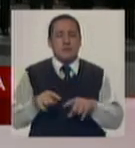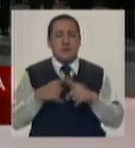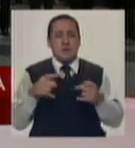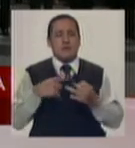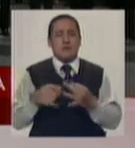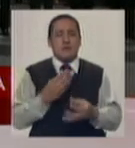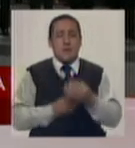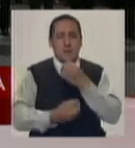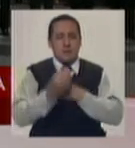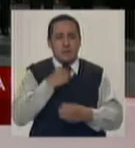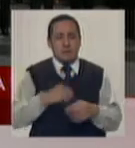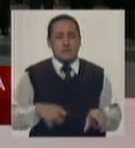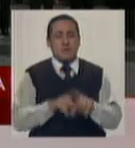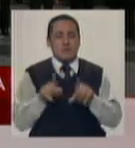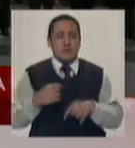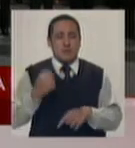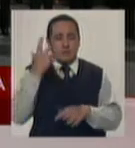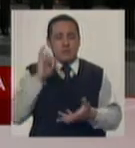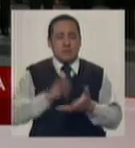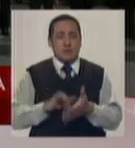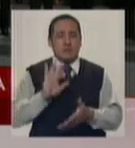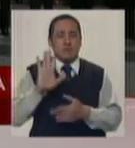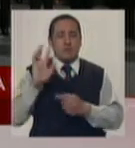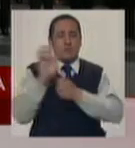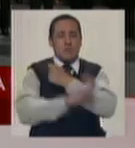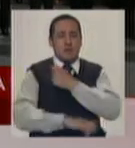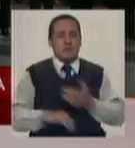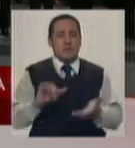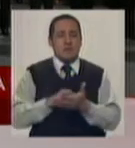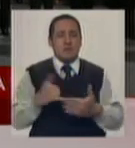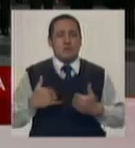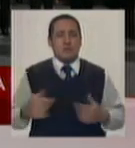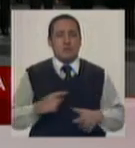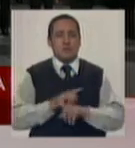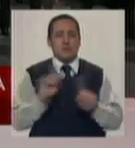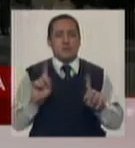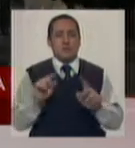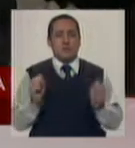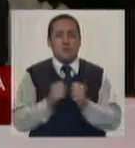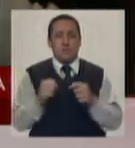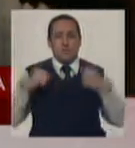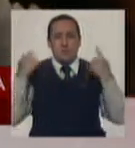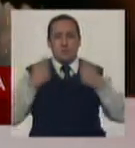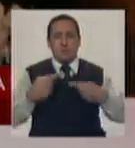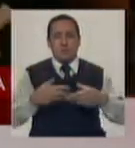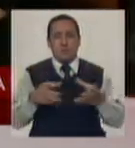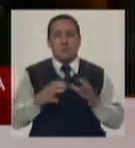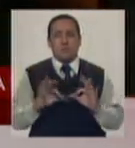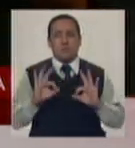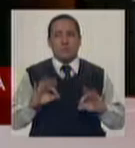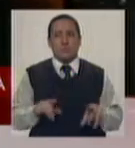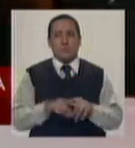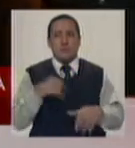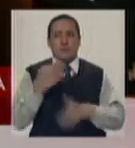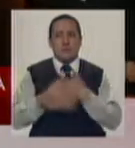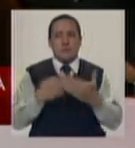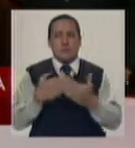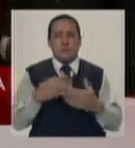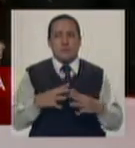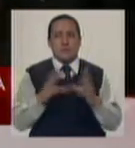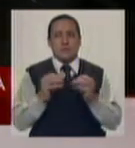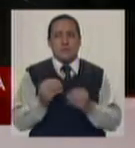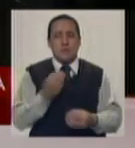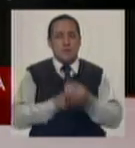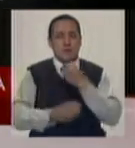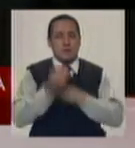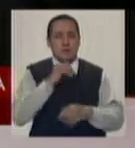los alimentos, entendemos pues que son países que no cuentan con un clima adecuado para producir, para generar